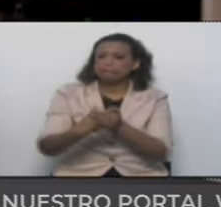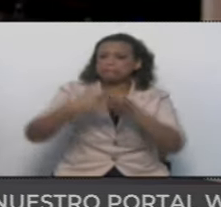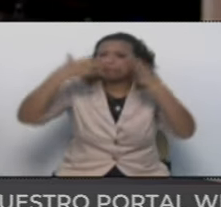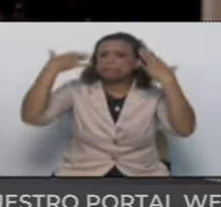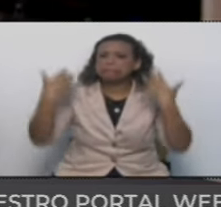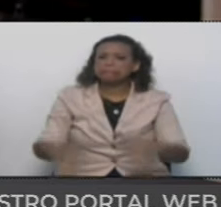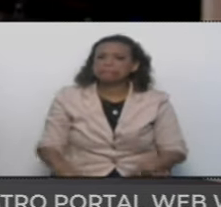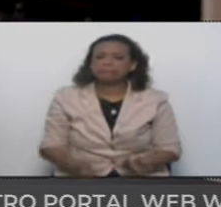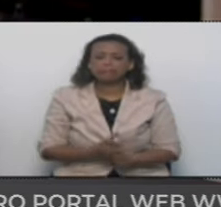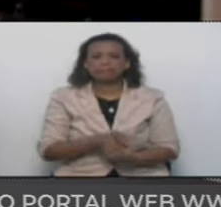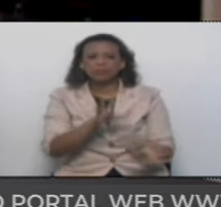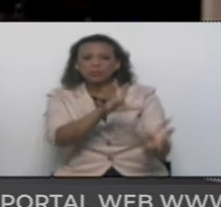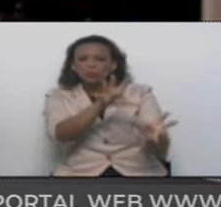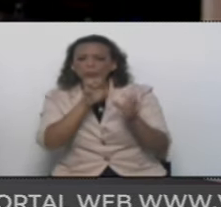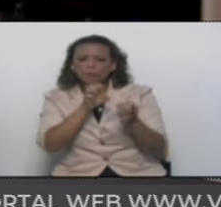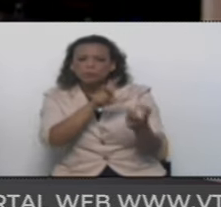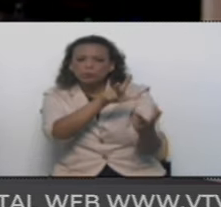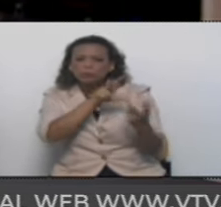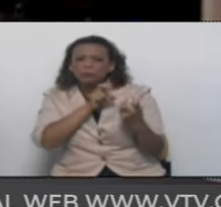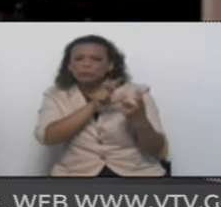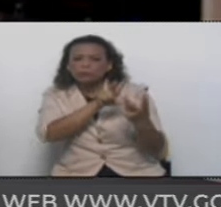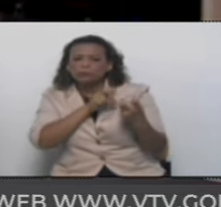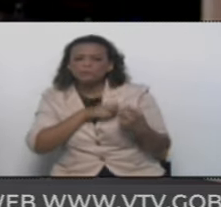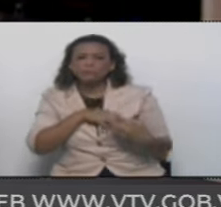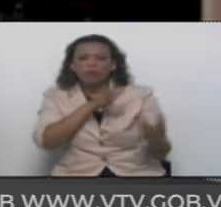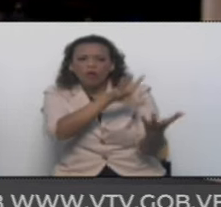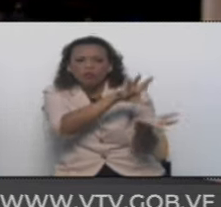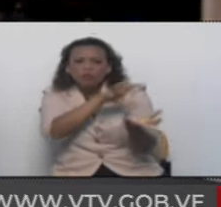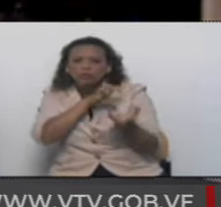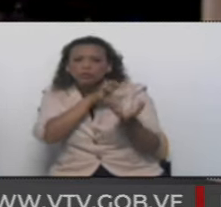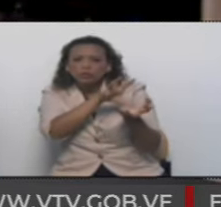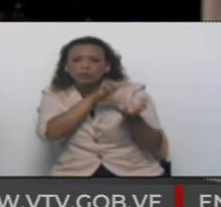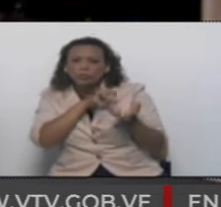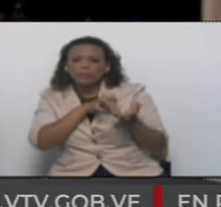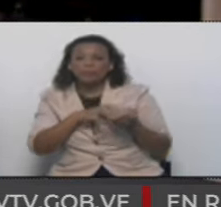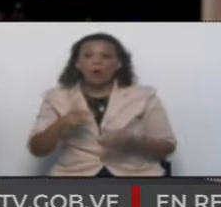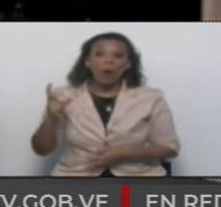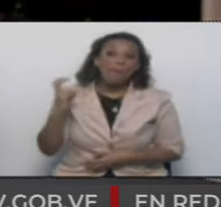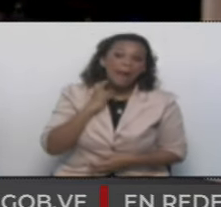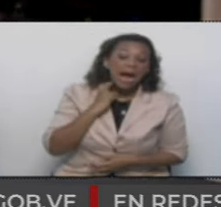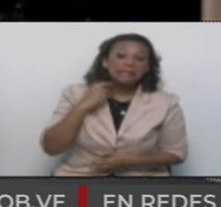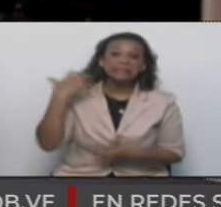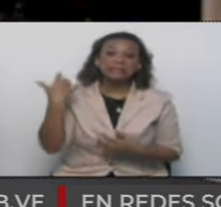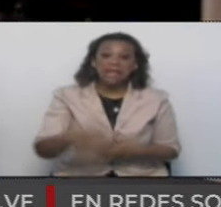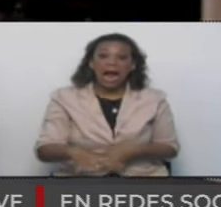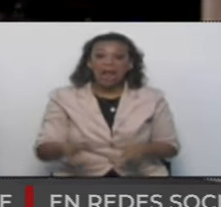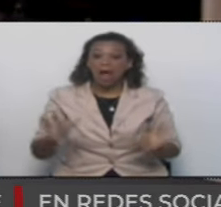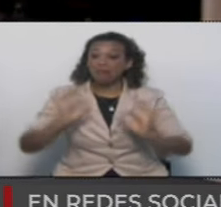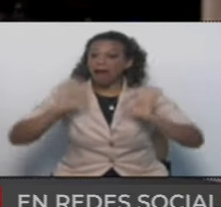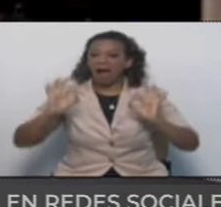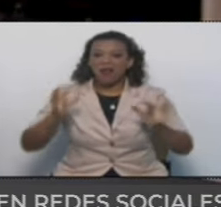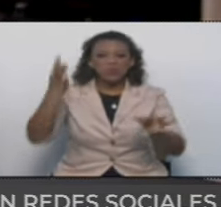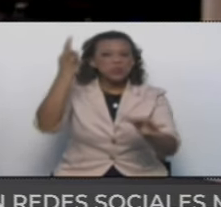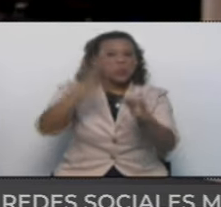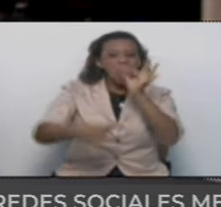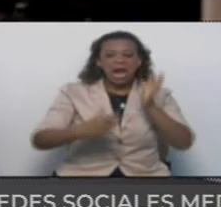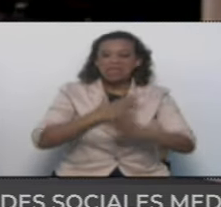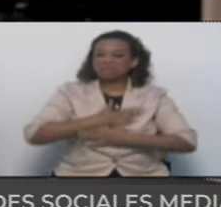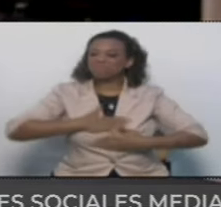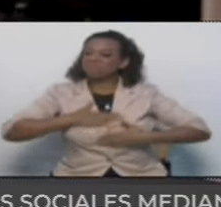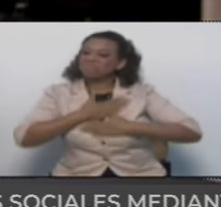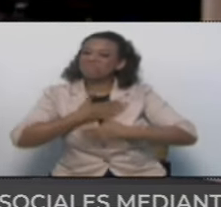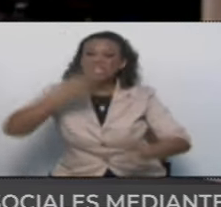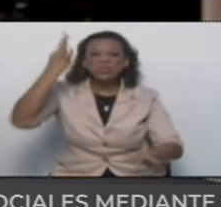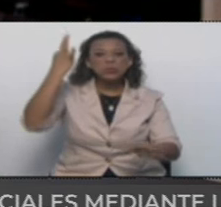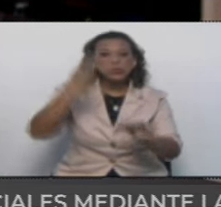para chuparle la sangre. Al vampiro le llegó la lotería, compadre. Se